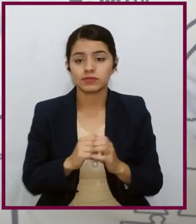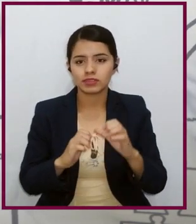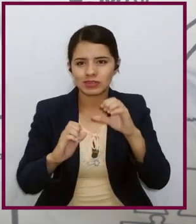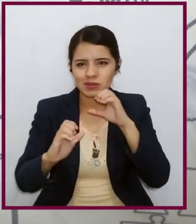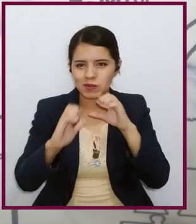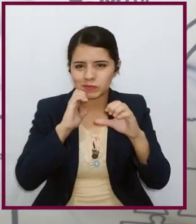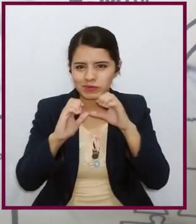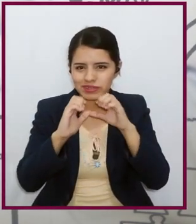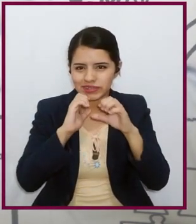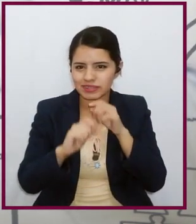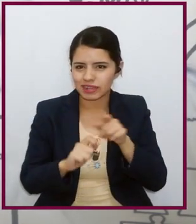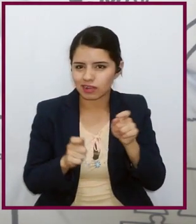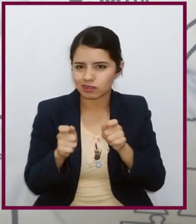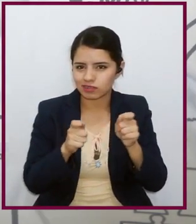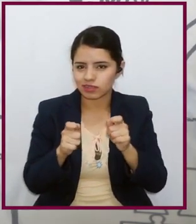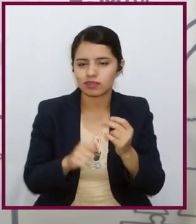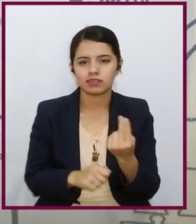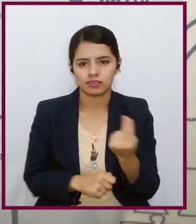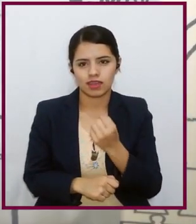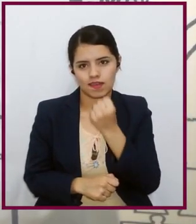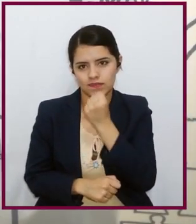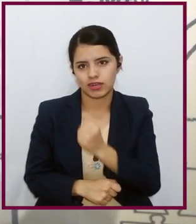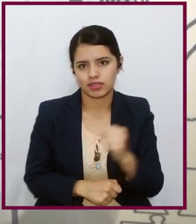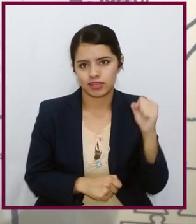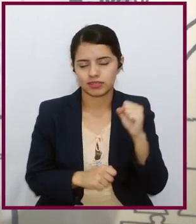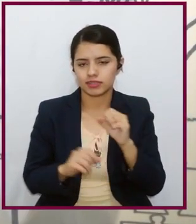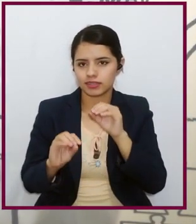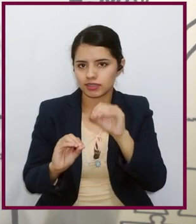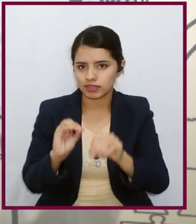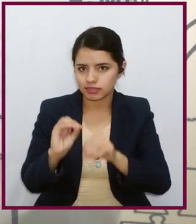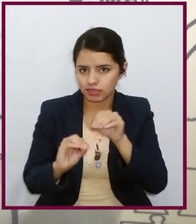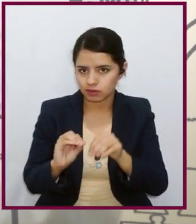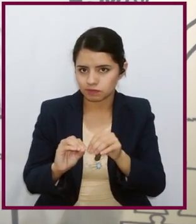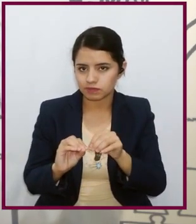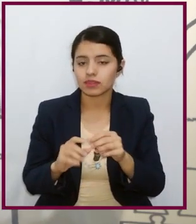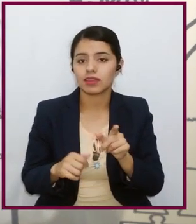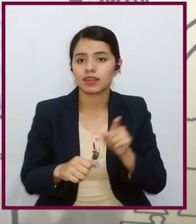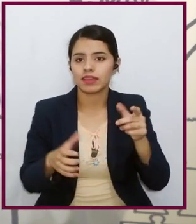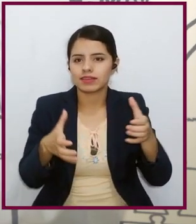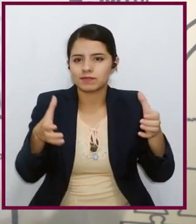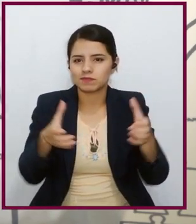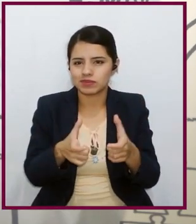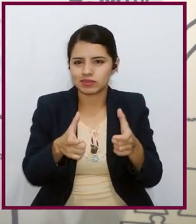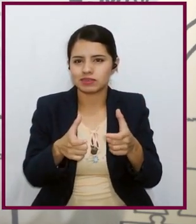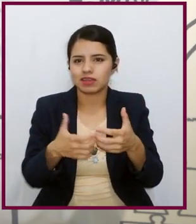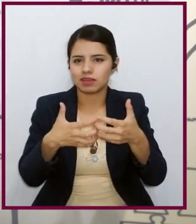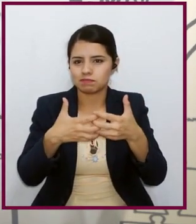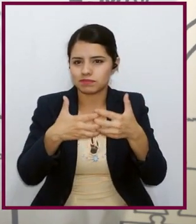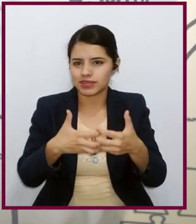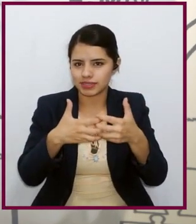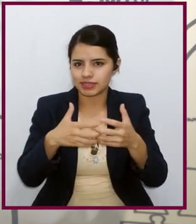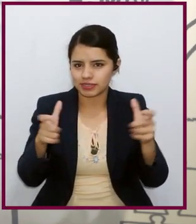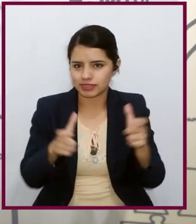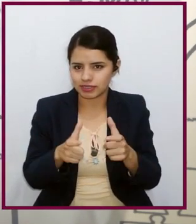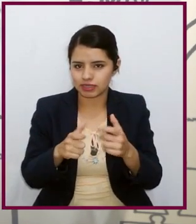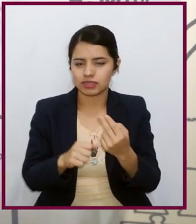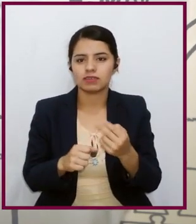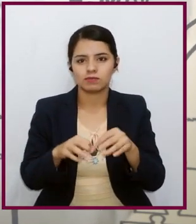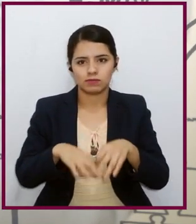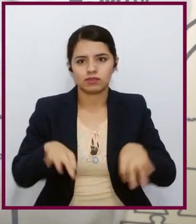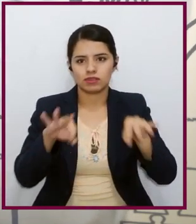que permite simplificar en una imagen un concepto que pudiese llegar a ser muy complejo. Y en ese sentido,